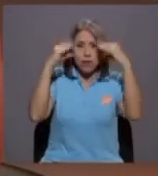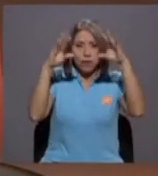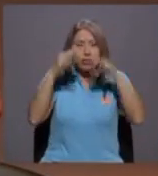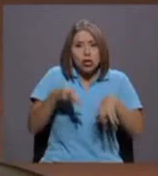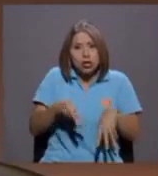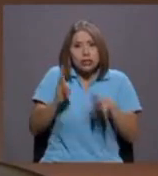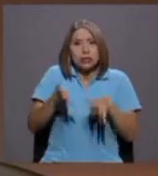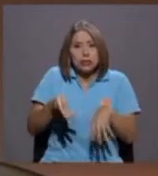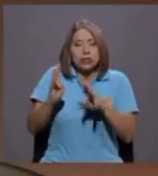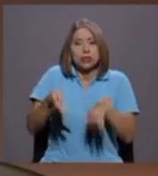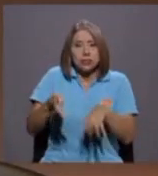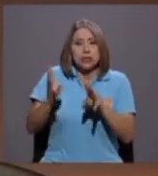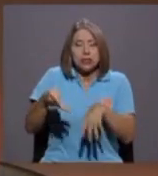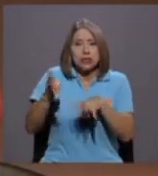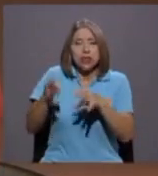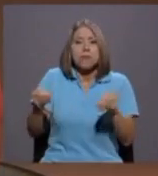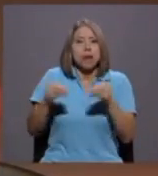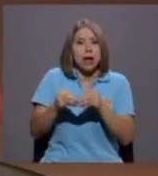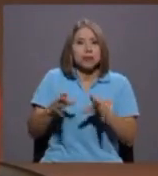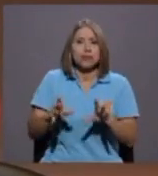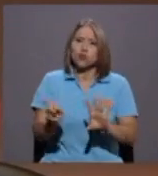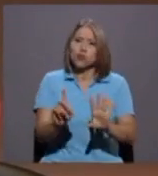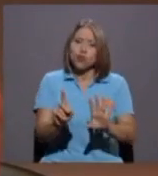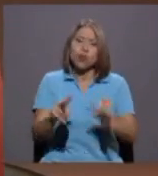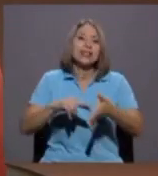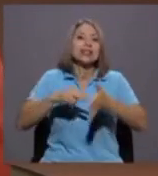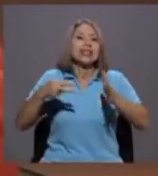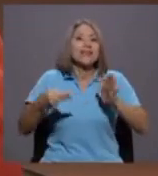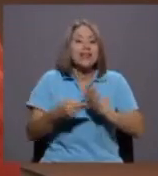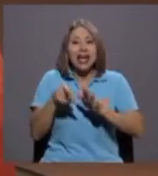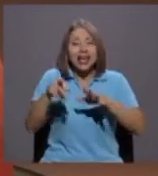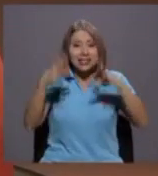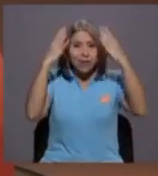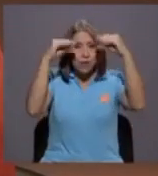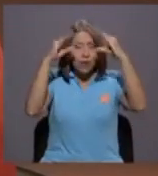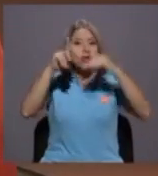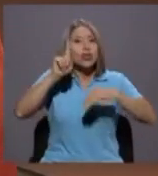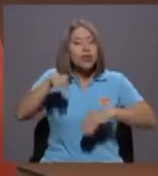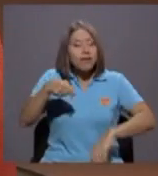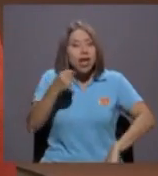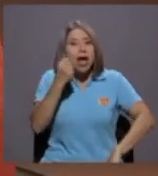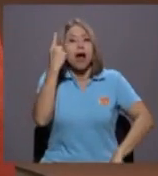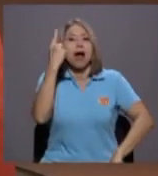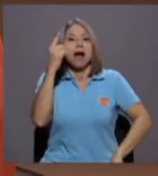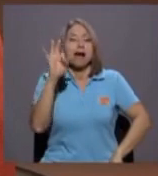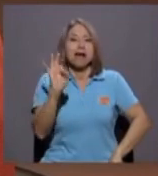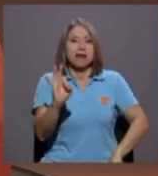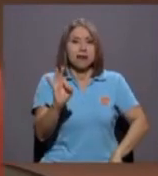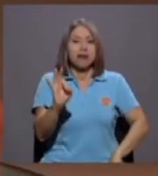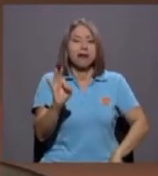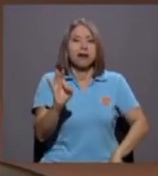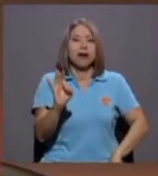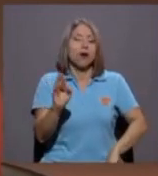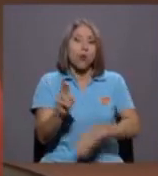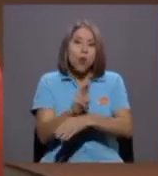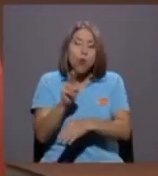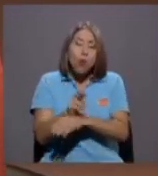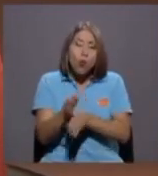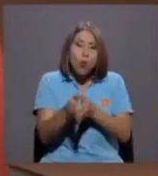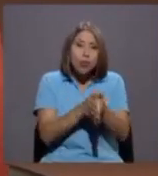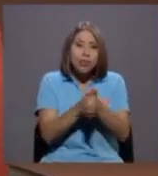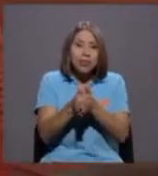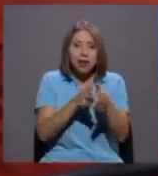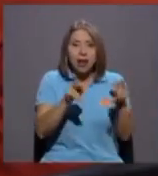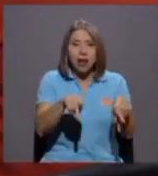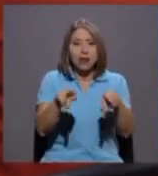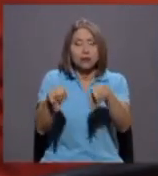trata también de poner información que sea comprensible, que sea, digamos, útil a los ciudadanos,